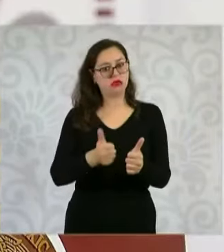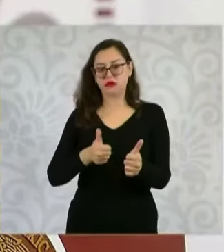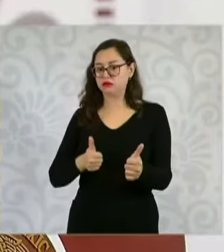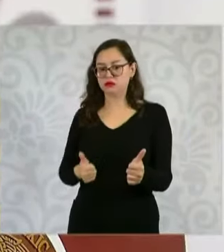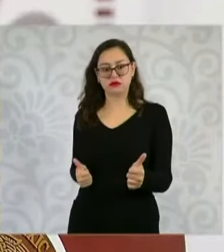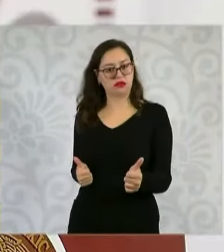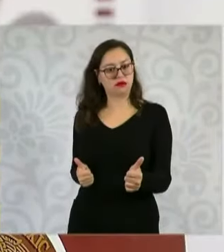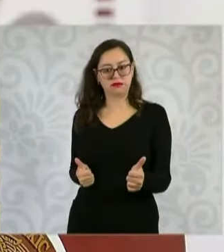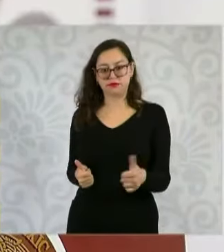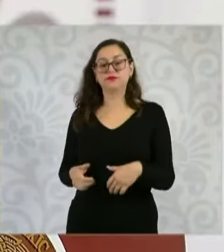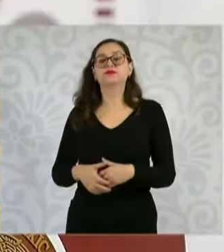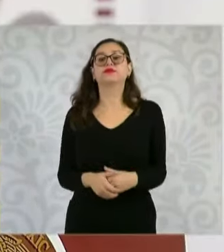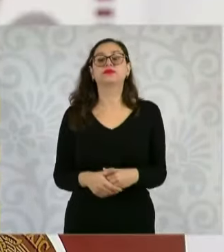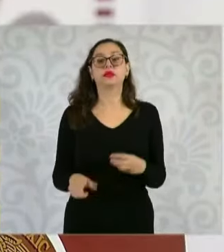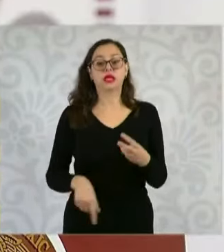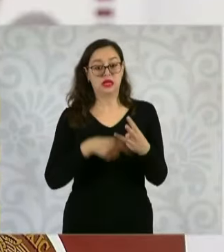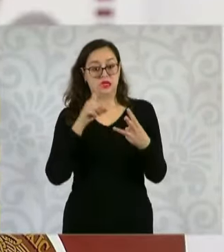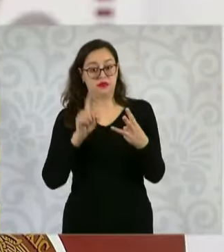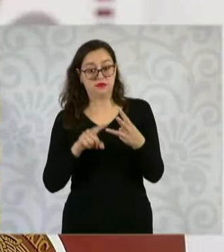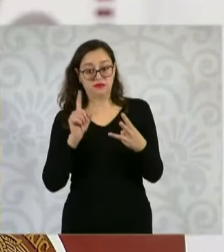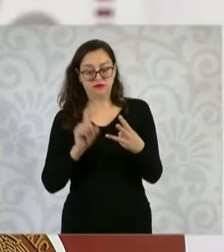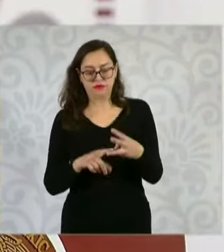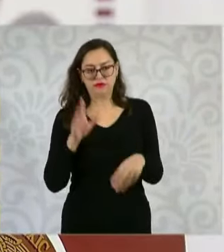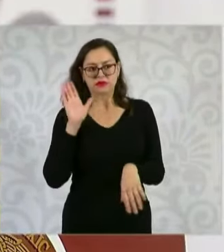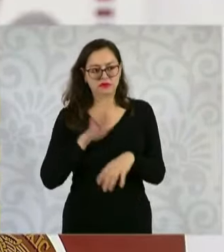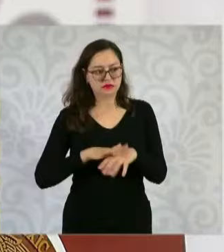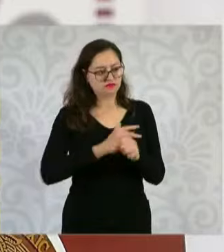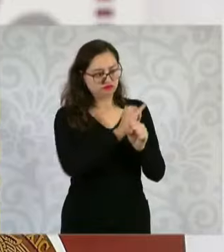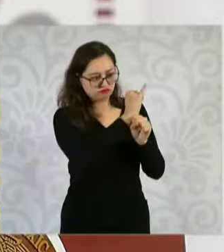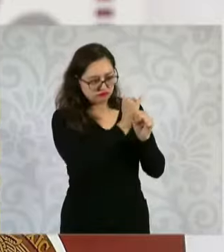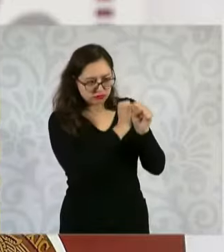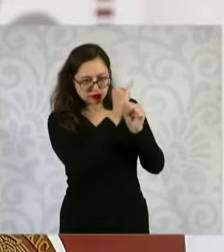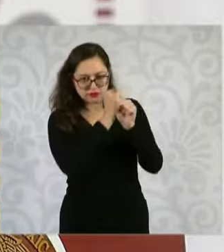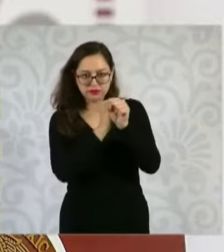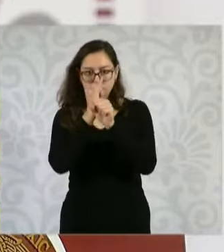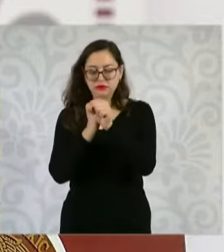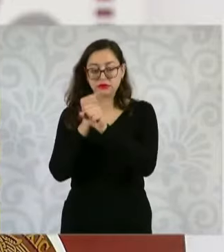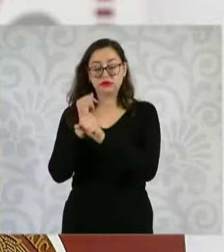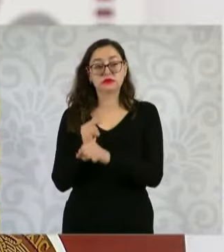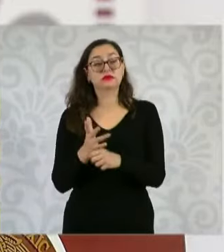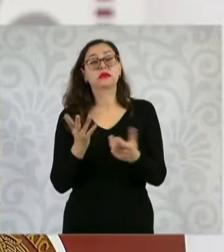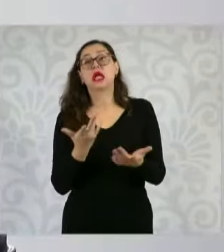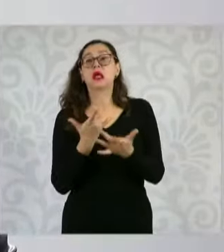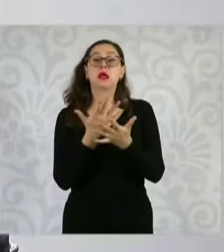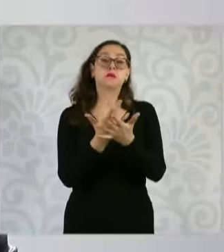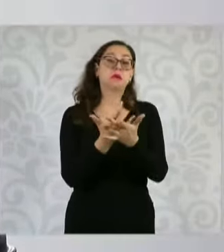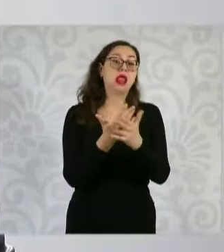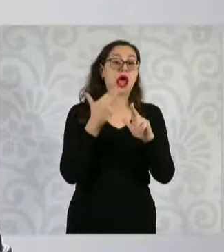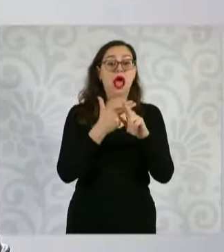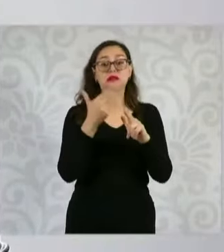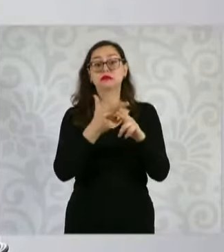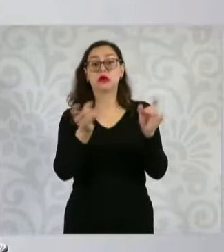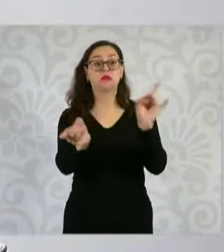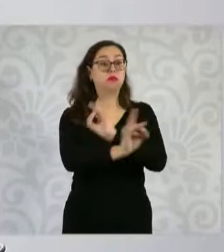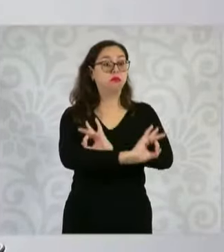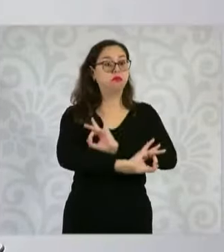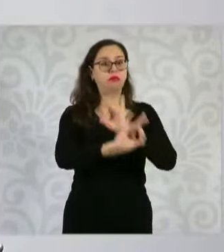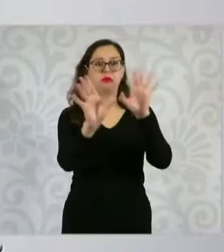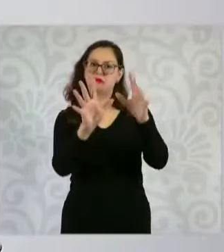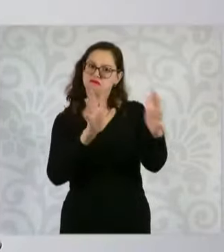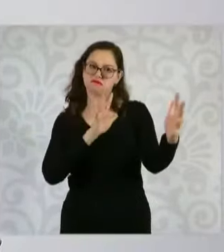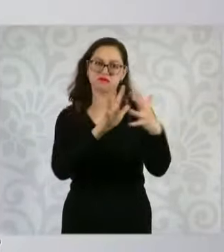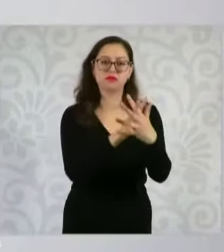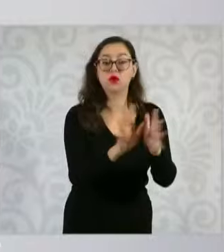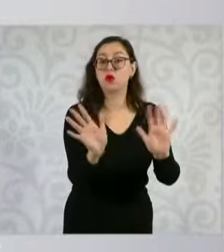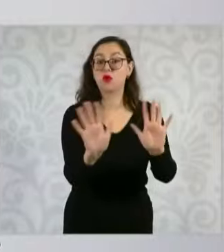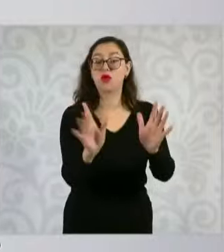Pues más este inteligencia Pero al final Cuál es la estrategia concreta nosotros